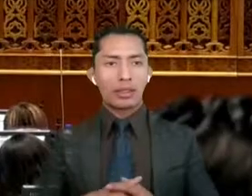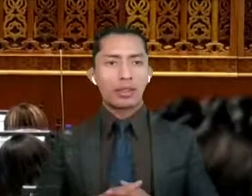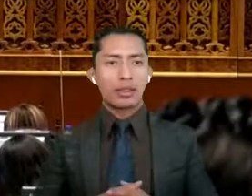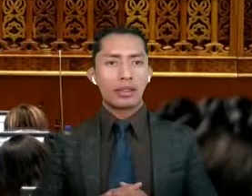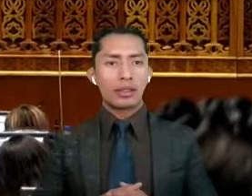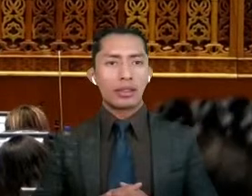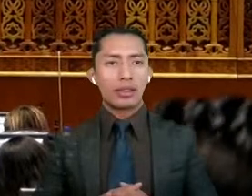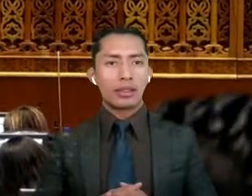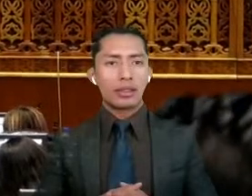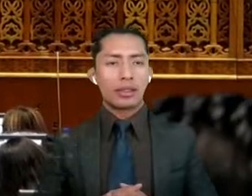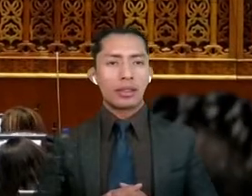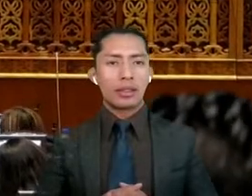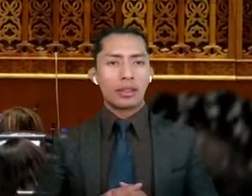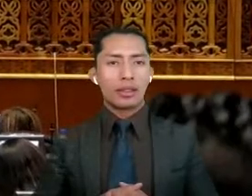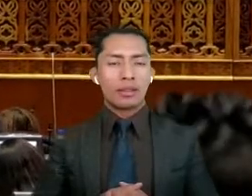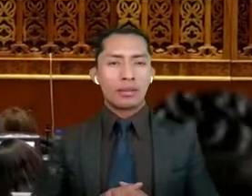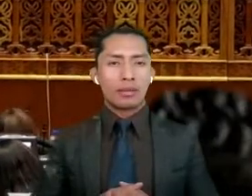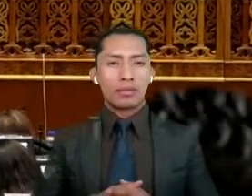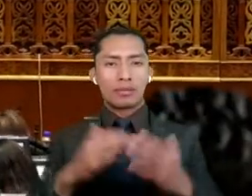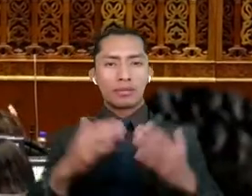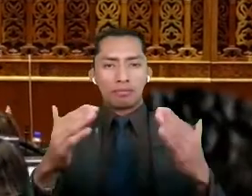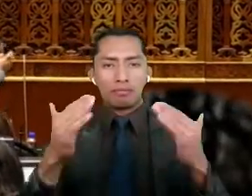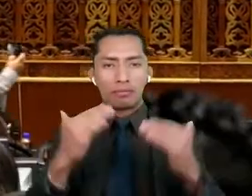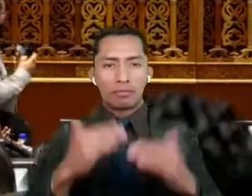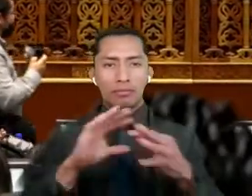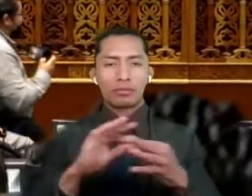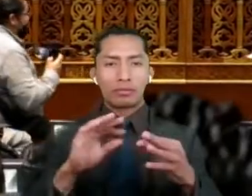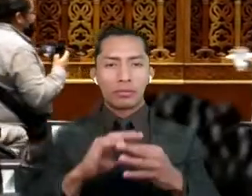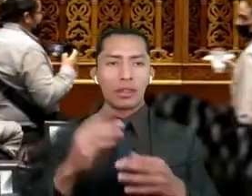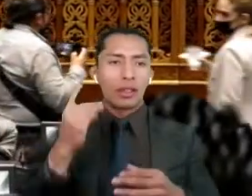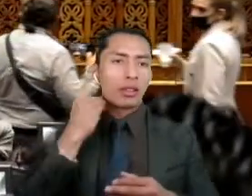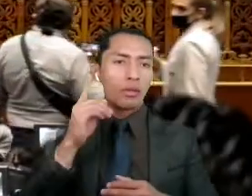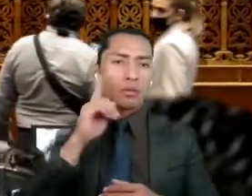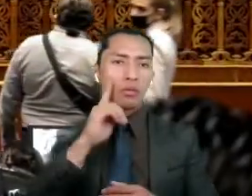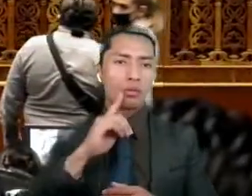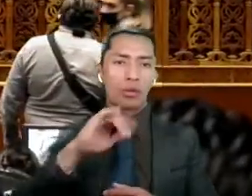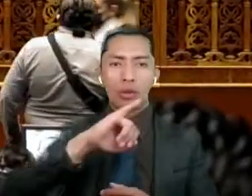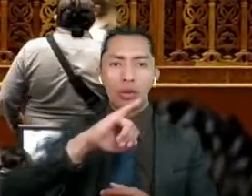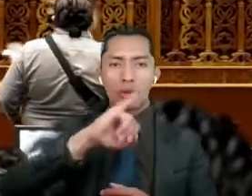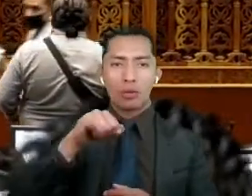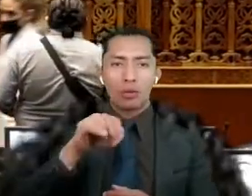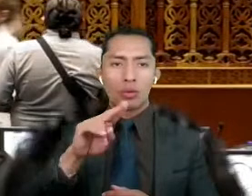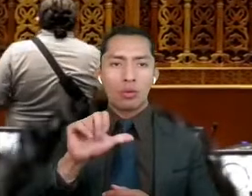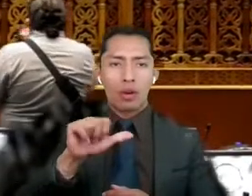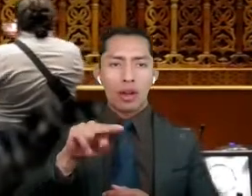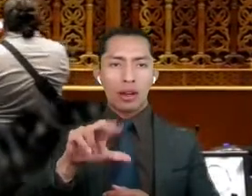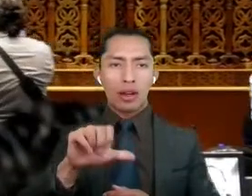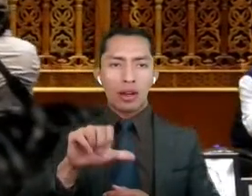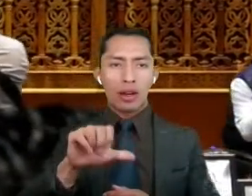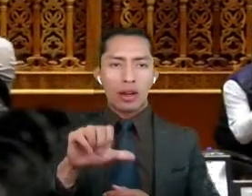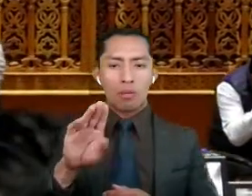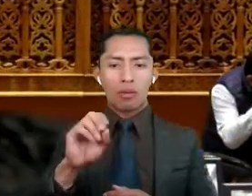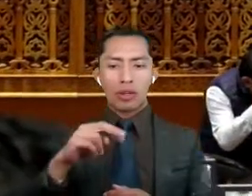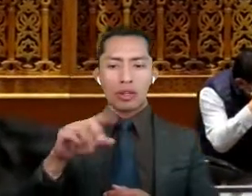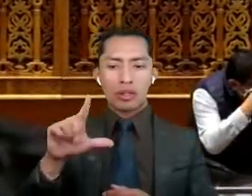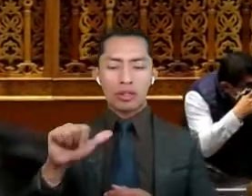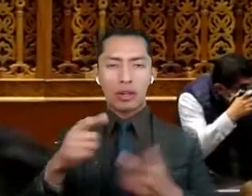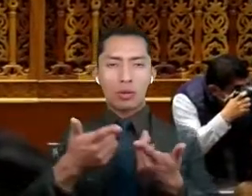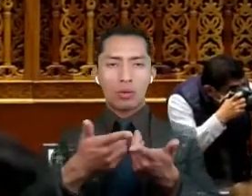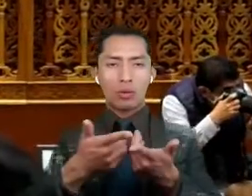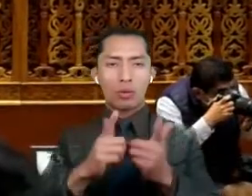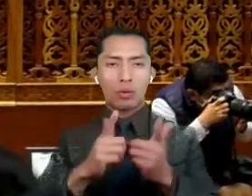Se concede el uso de la palabra a la diputada Juana Bonilla, del Grupo Parlamentario de Movimiento Ciudadano.